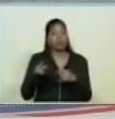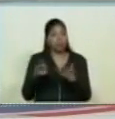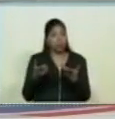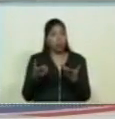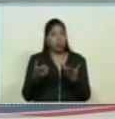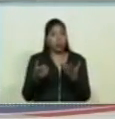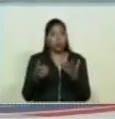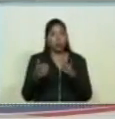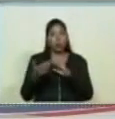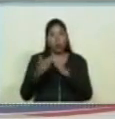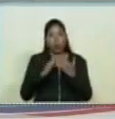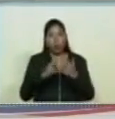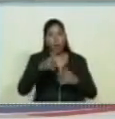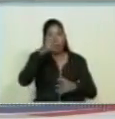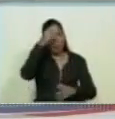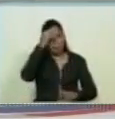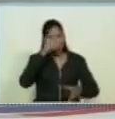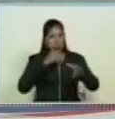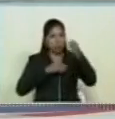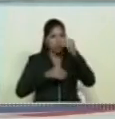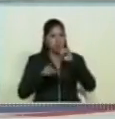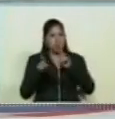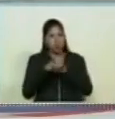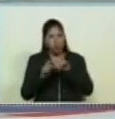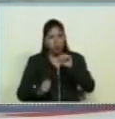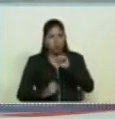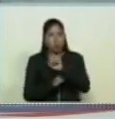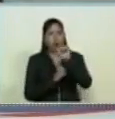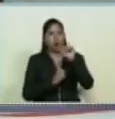la comunidad, sea un espacio para el fortalecimiento además